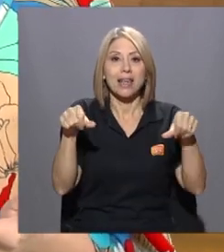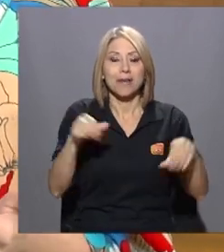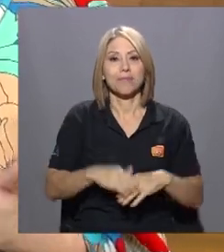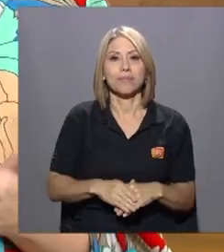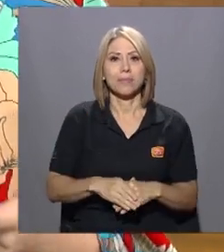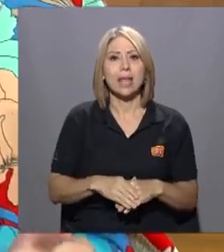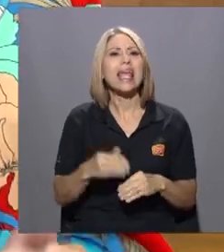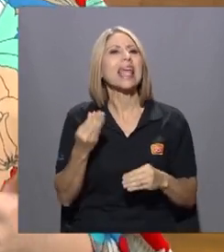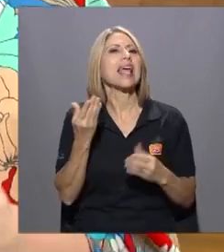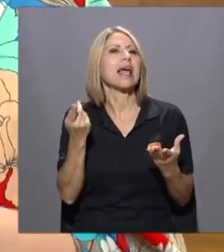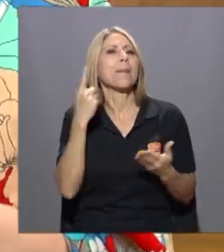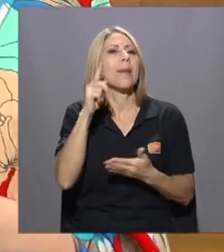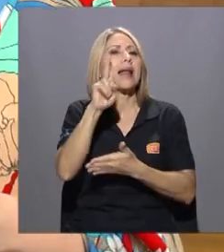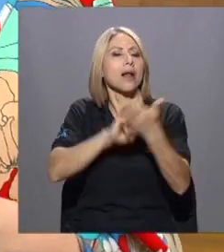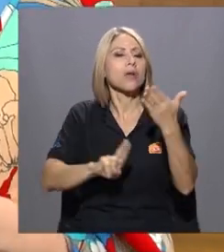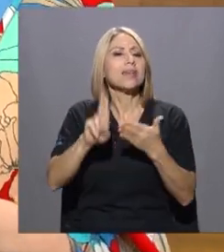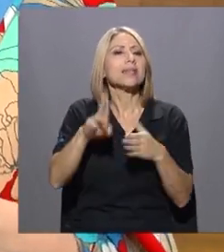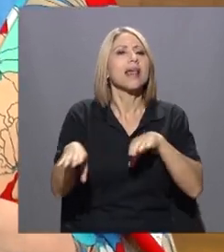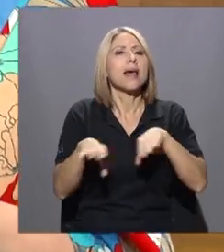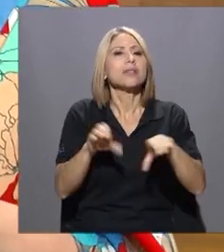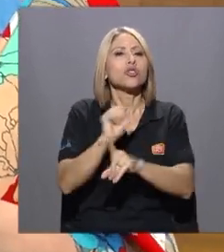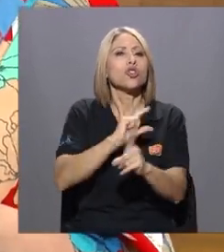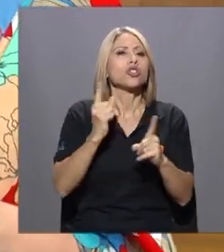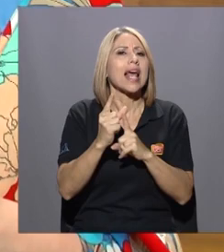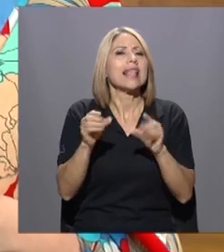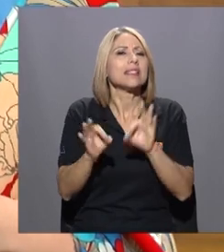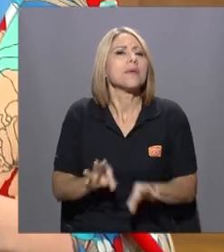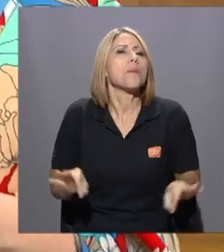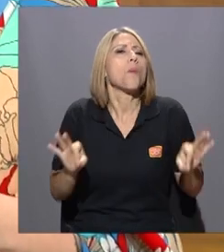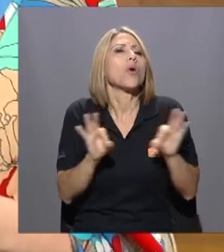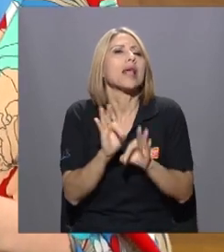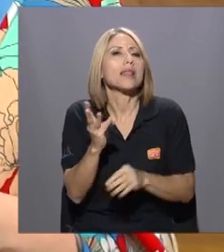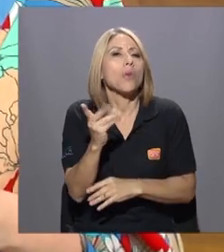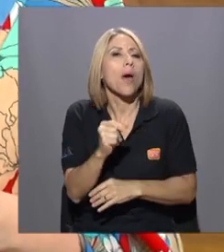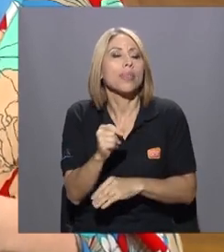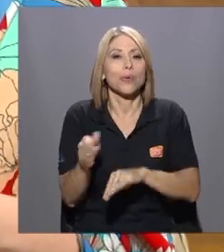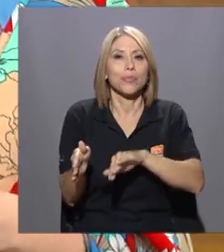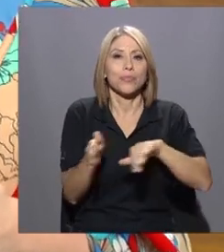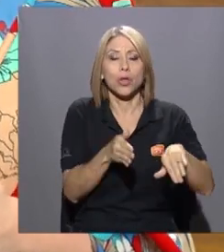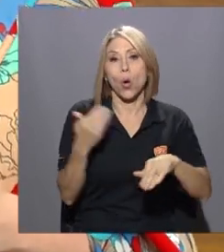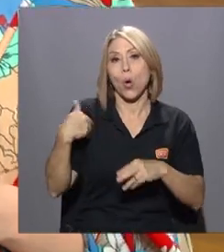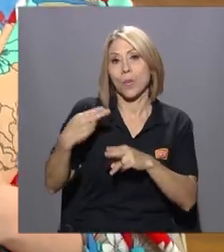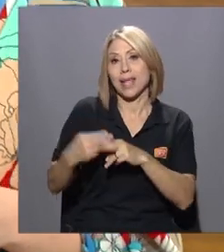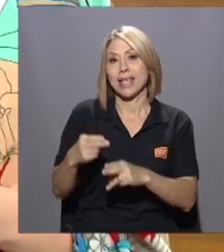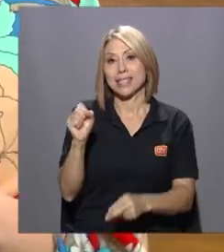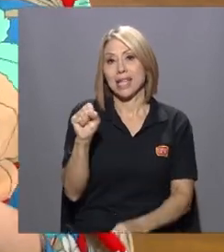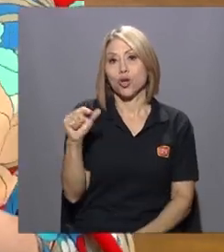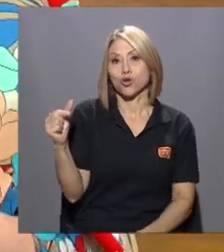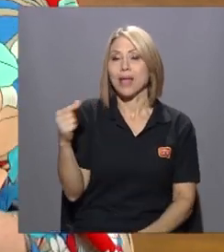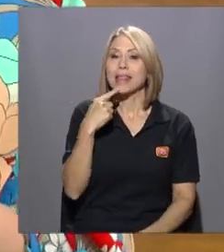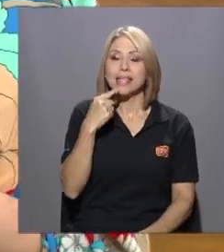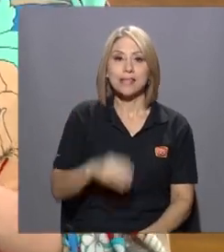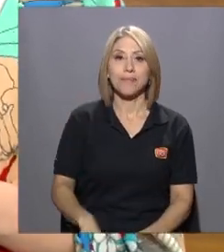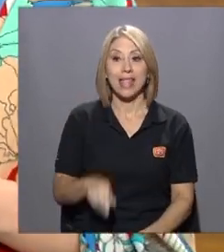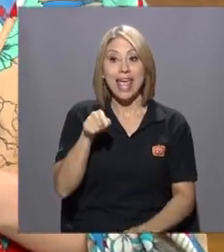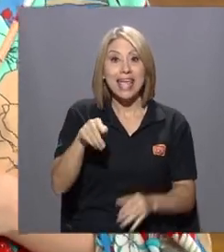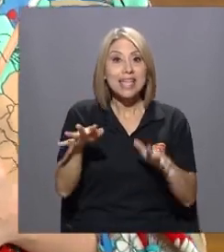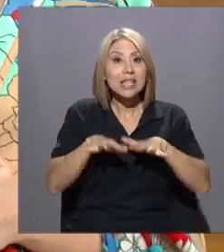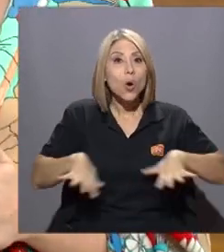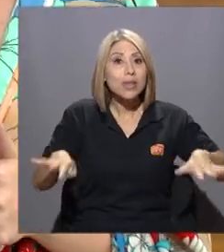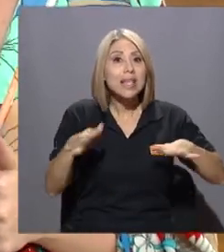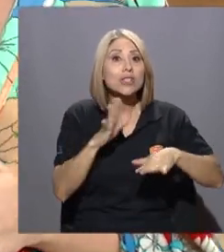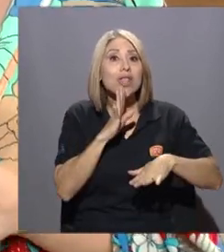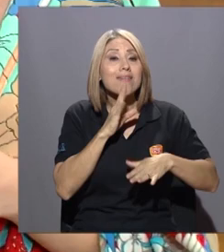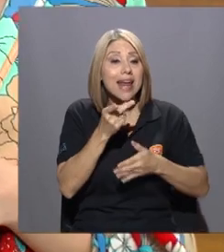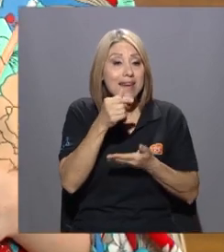importante es para la universidad la acción social? Es la pregunta en síntesis. También Sergio Guzmán nos comenta, en este contexto de recortes al